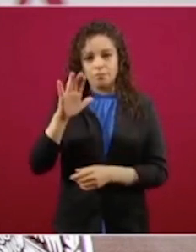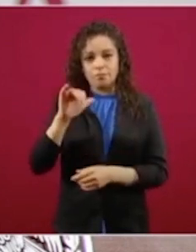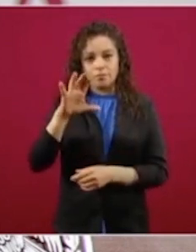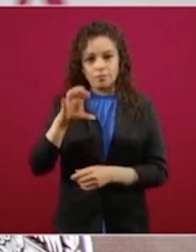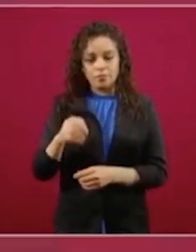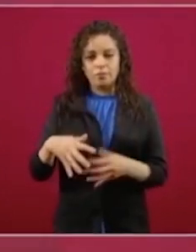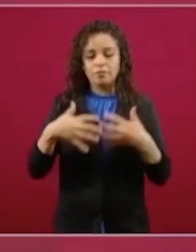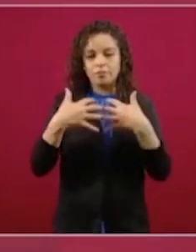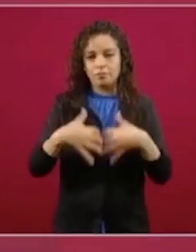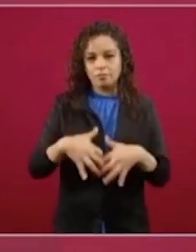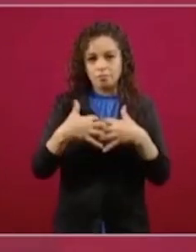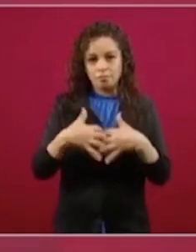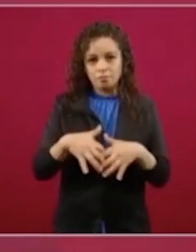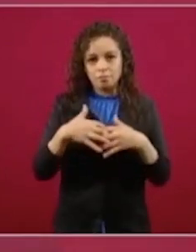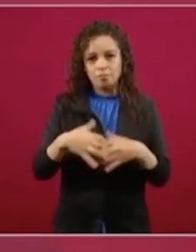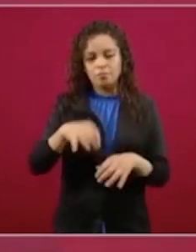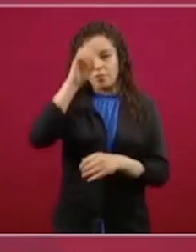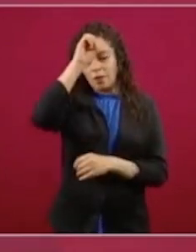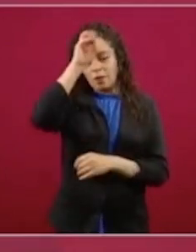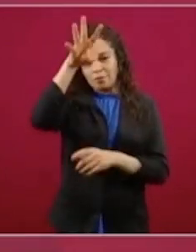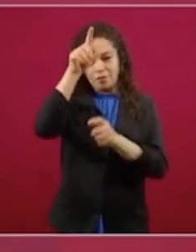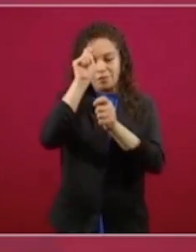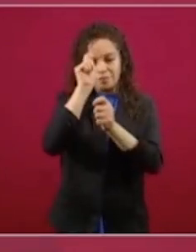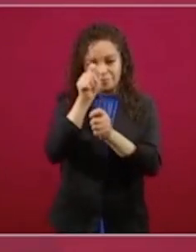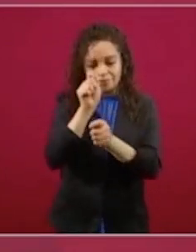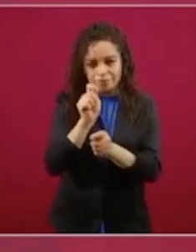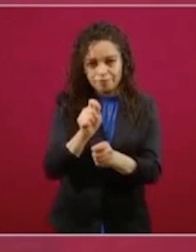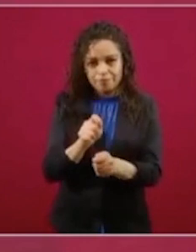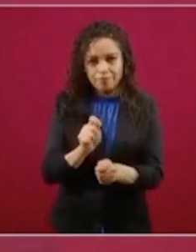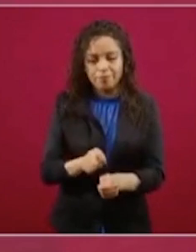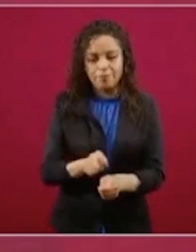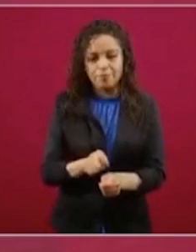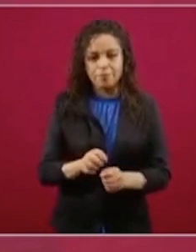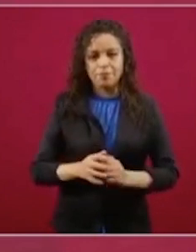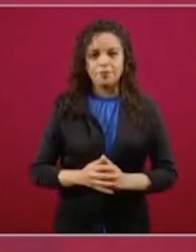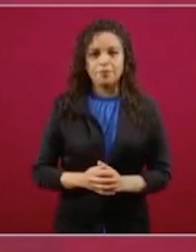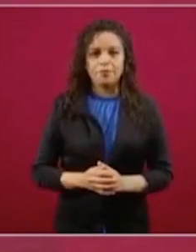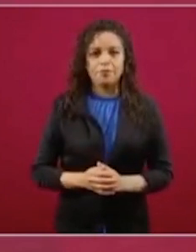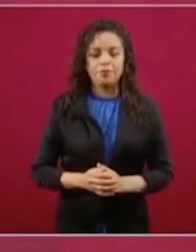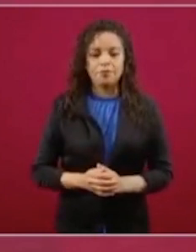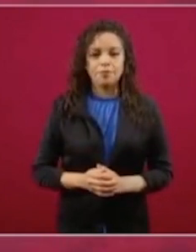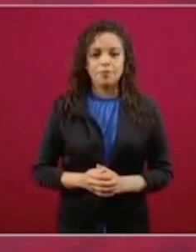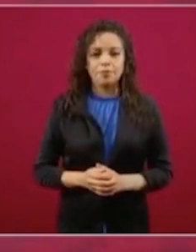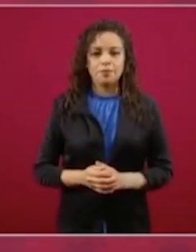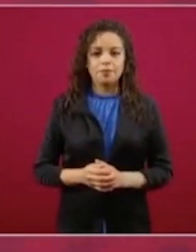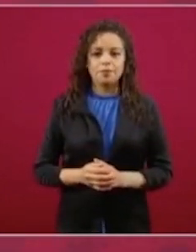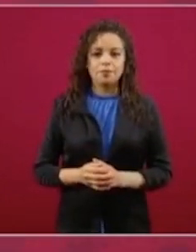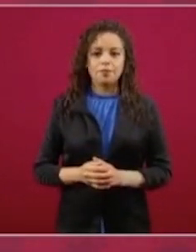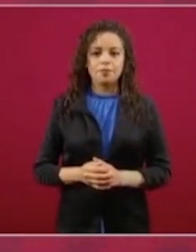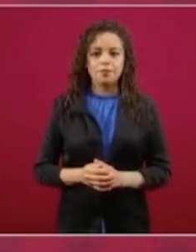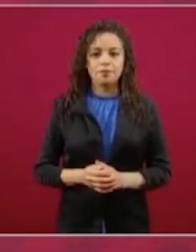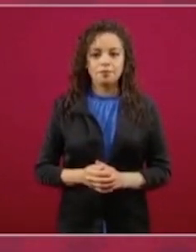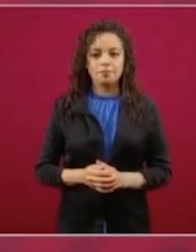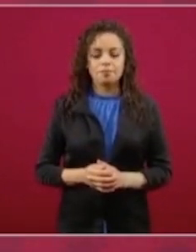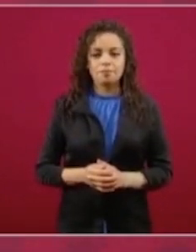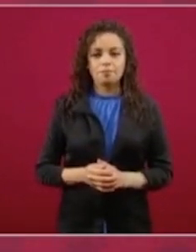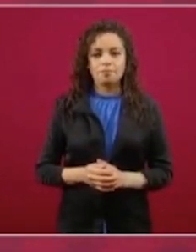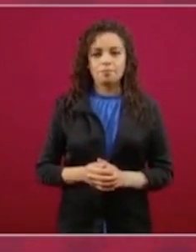obreros de las minas, los obreros que siempre han